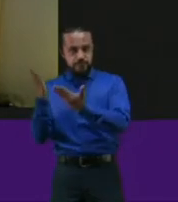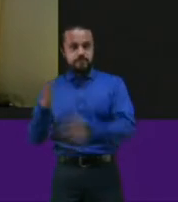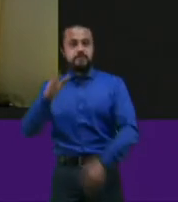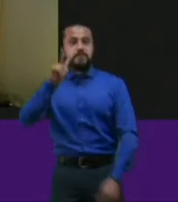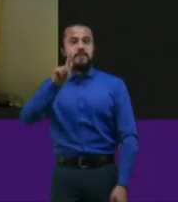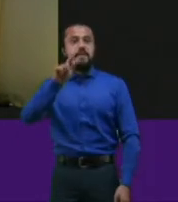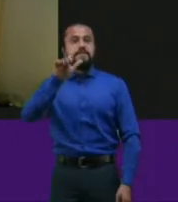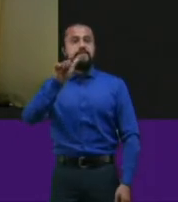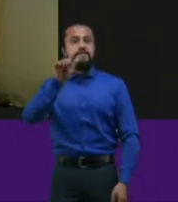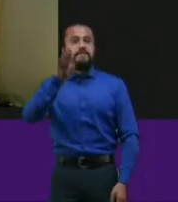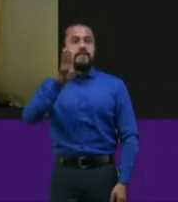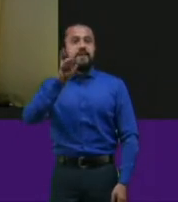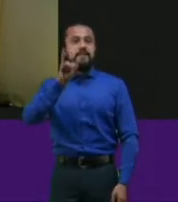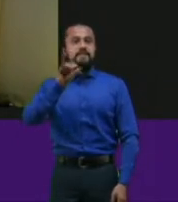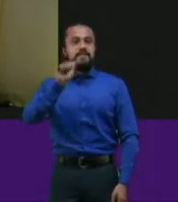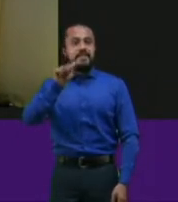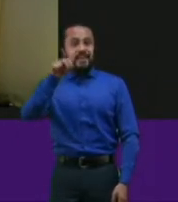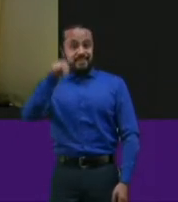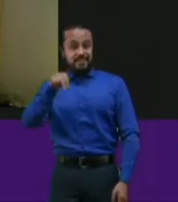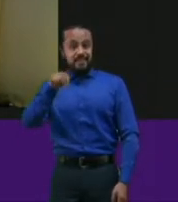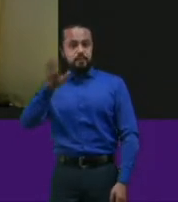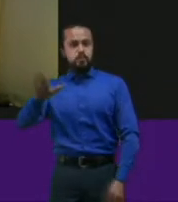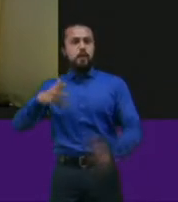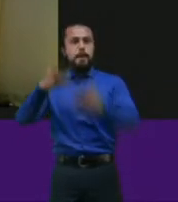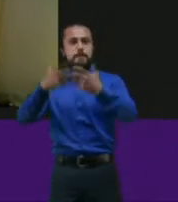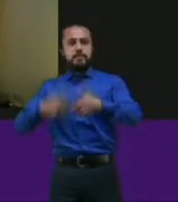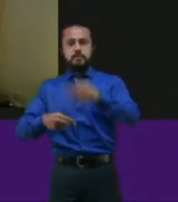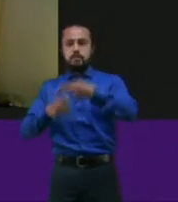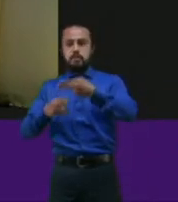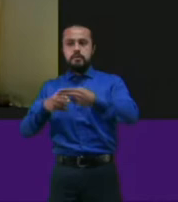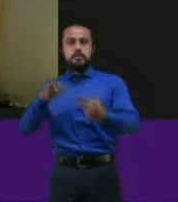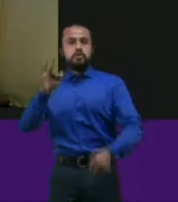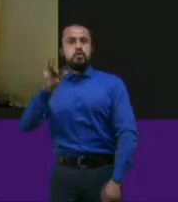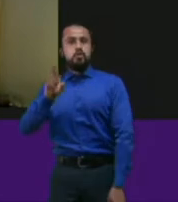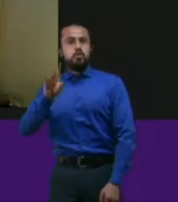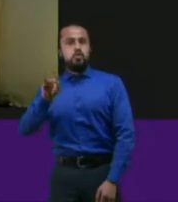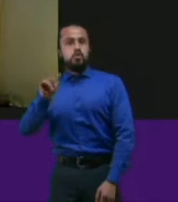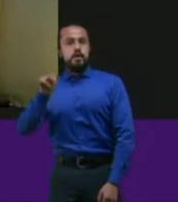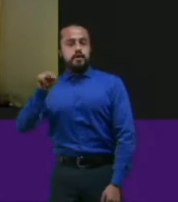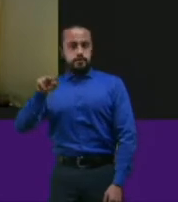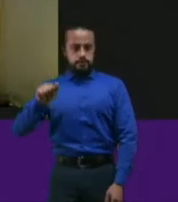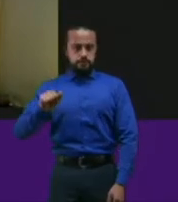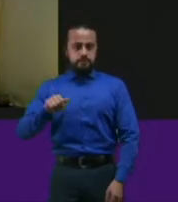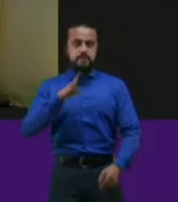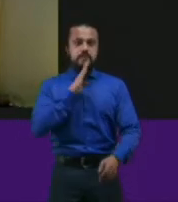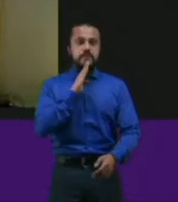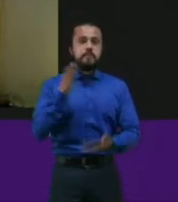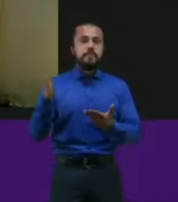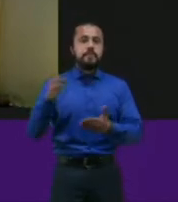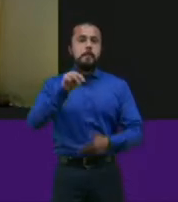Fruana. Dejo que Miguel Ángel Celis le haga las preguntas.